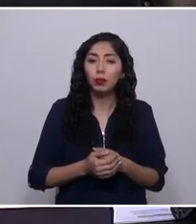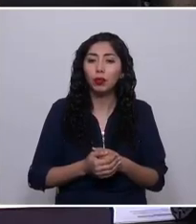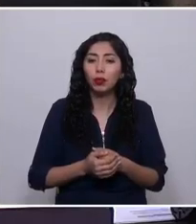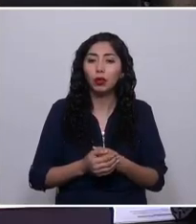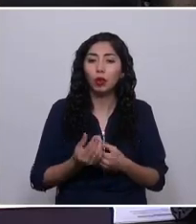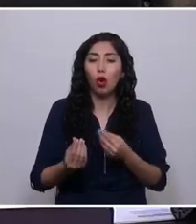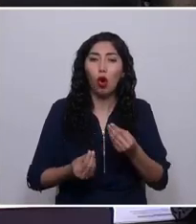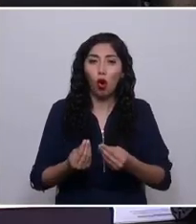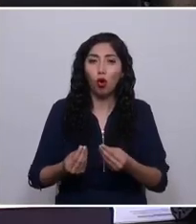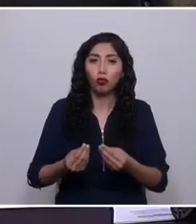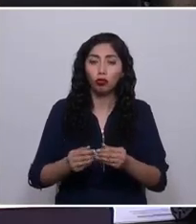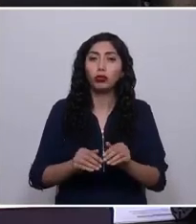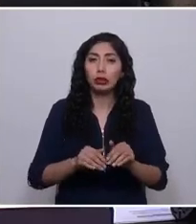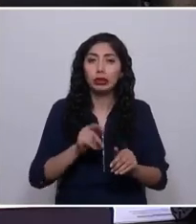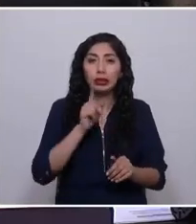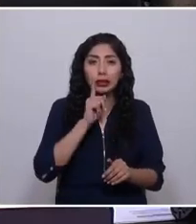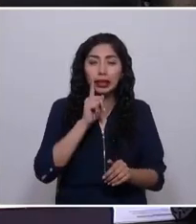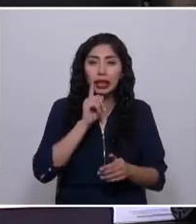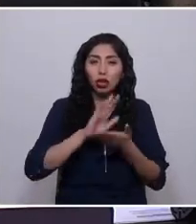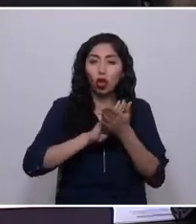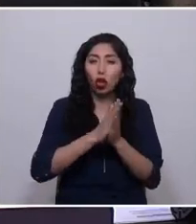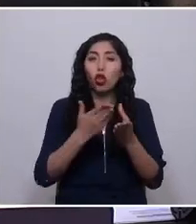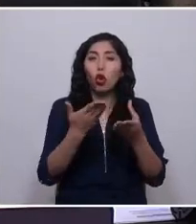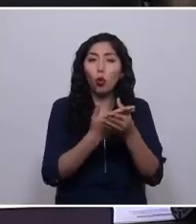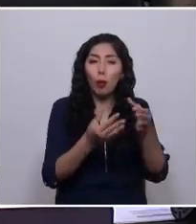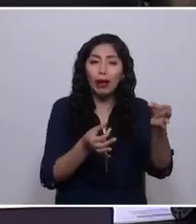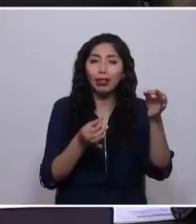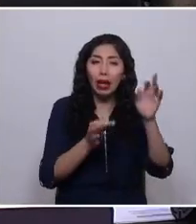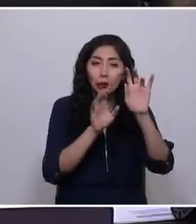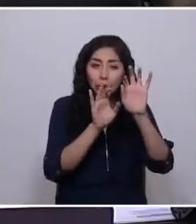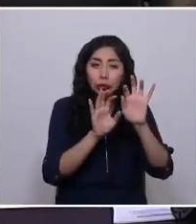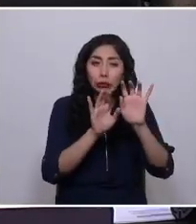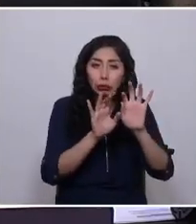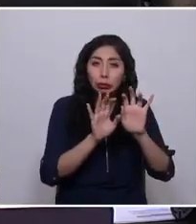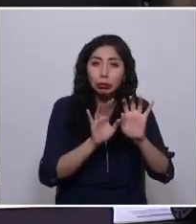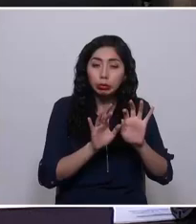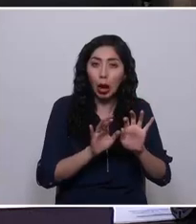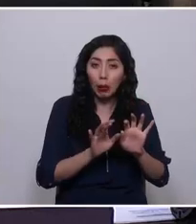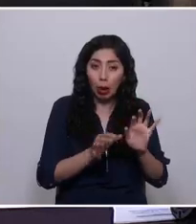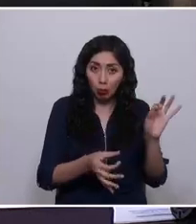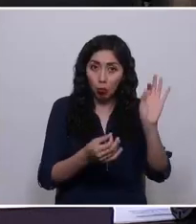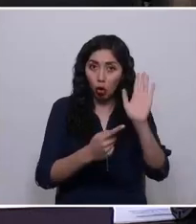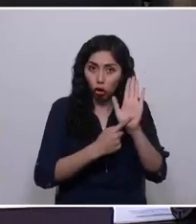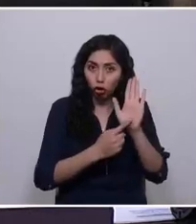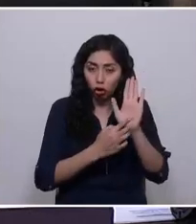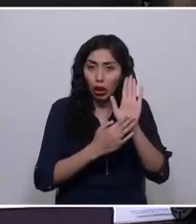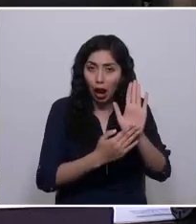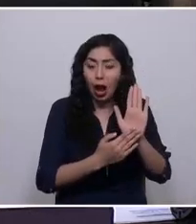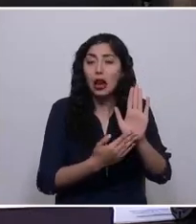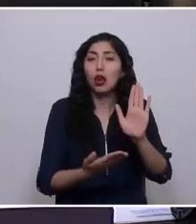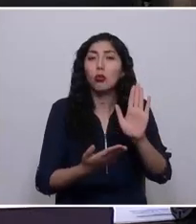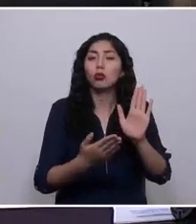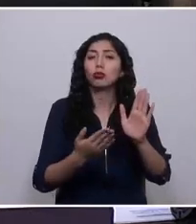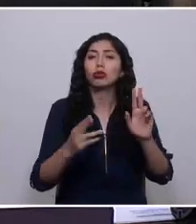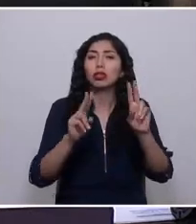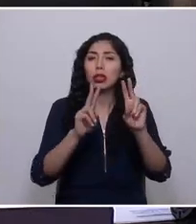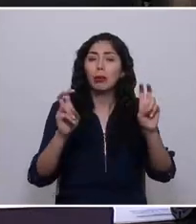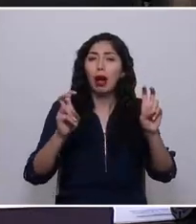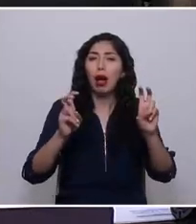obligaciones de documentar y sistematizar y de preservar la veracidad y origen de las propuestas,